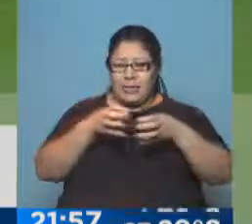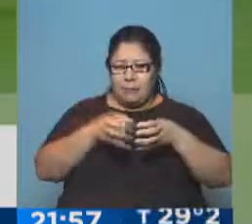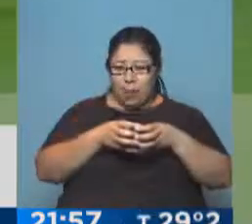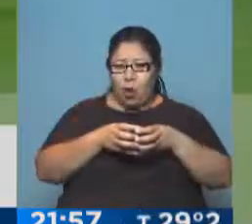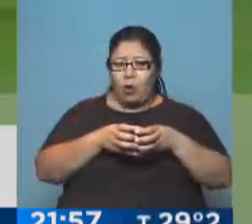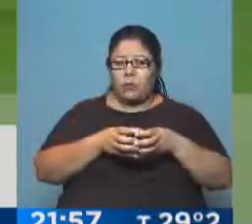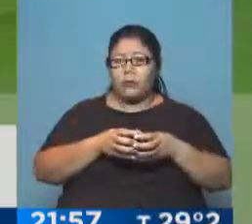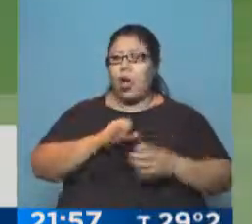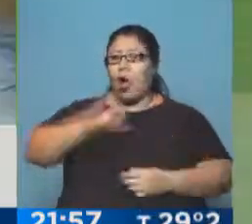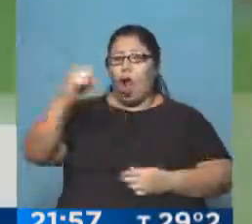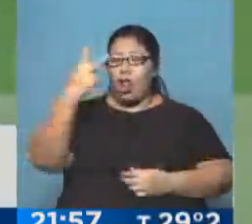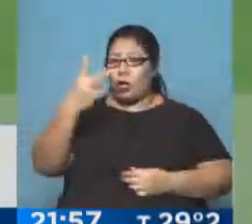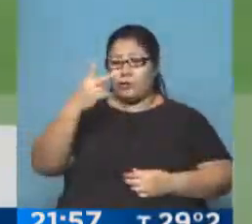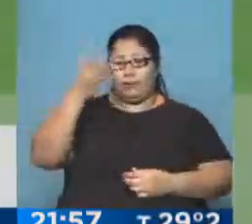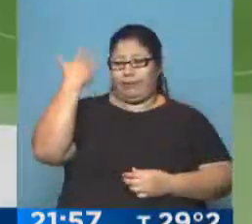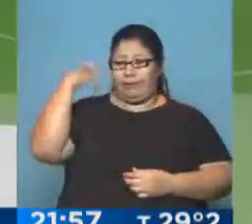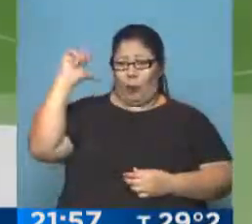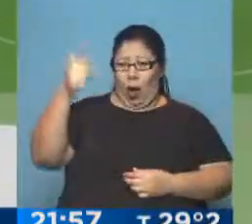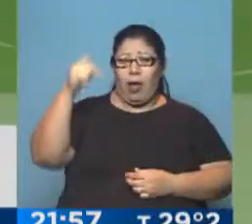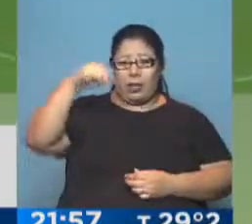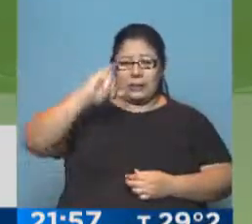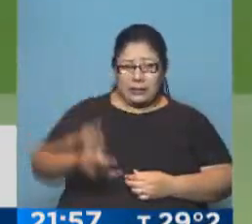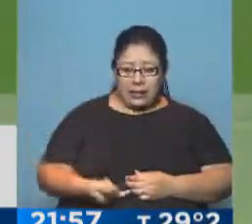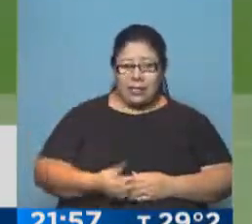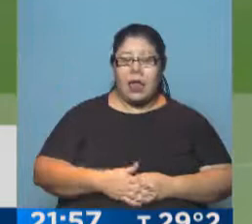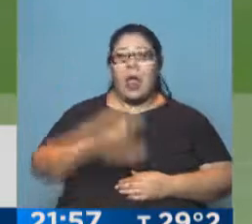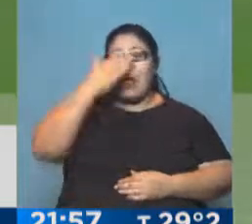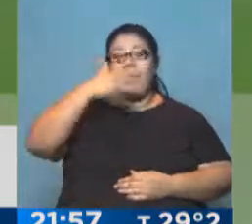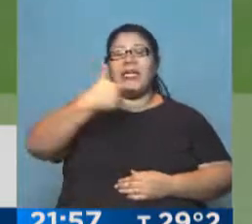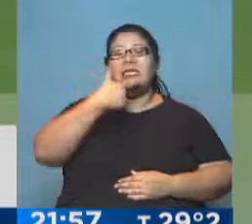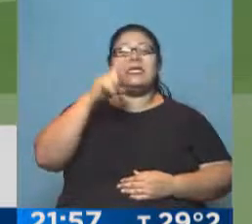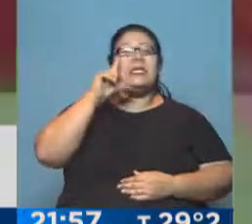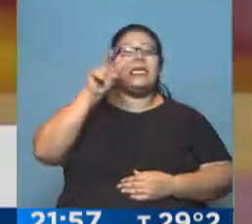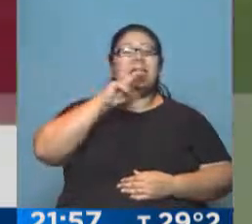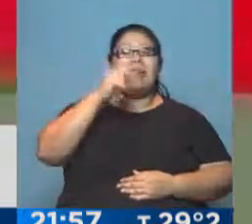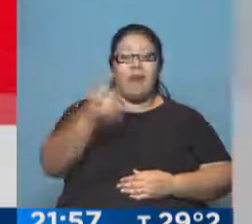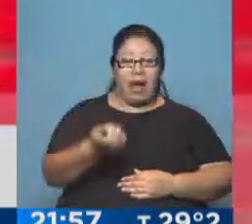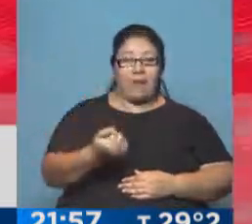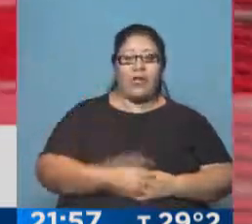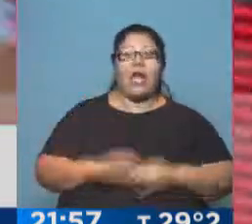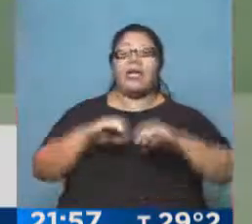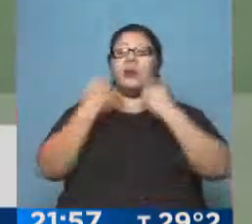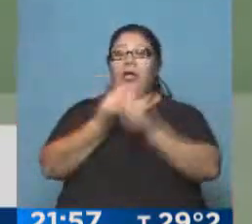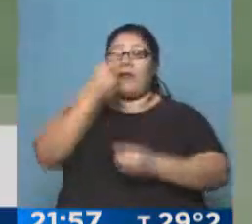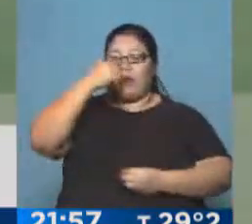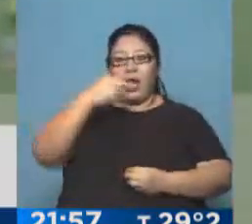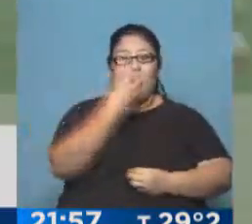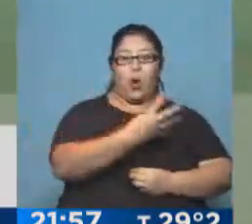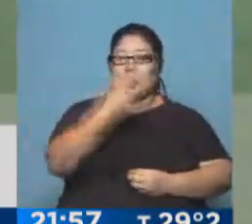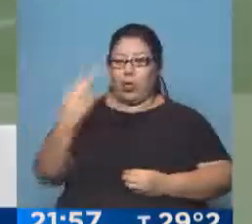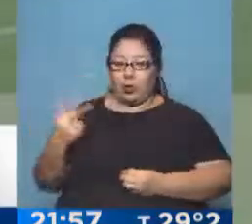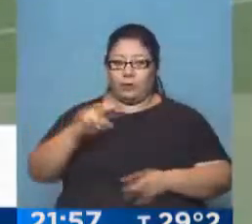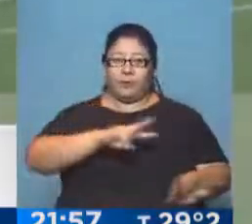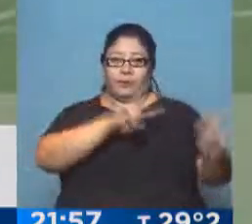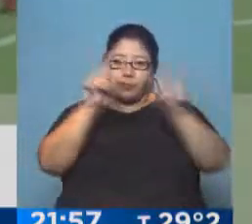Llegó el golazo de Silva para cerrar el 4-2 final. Ahora sí, después del tanto